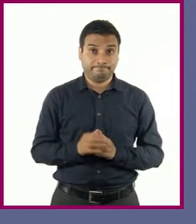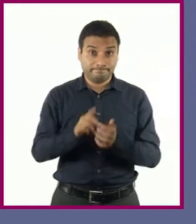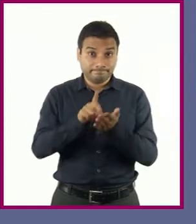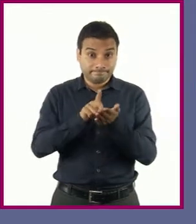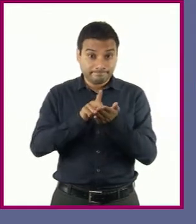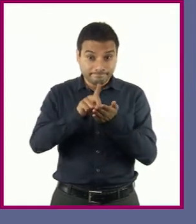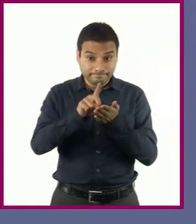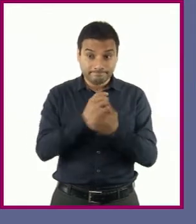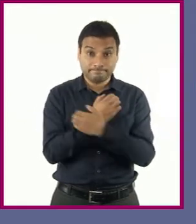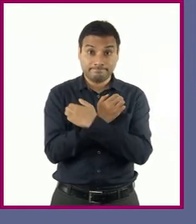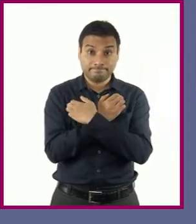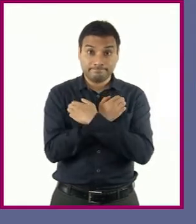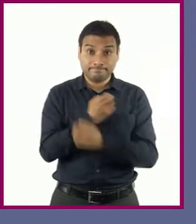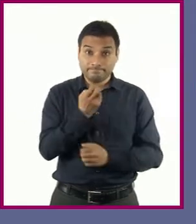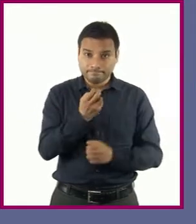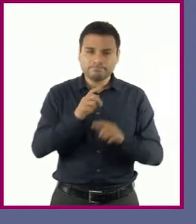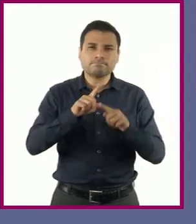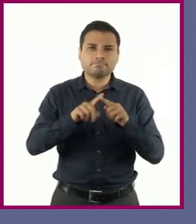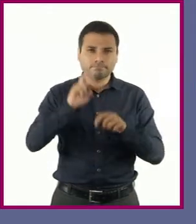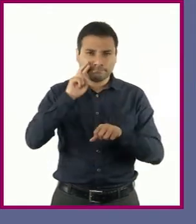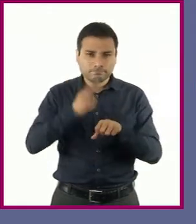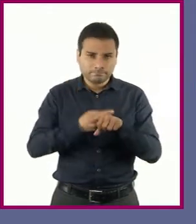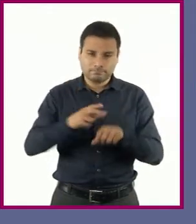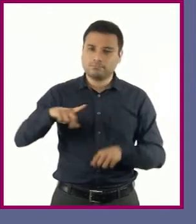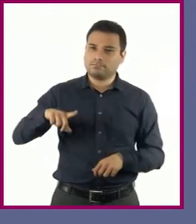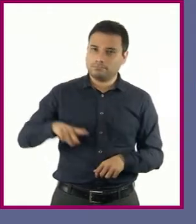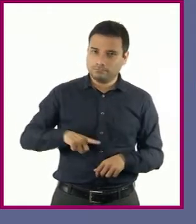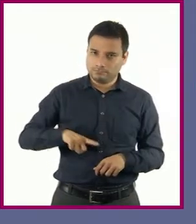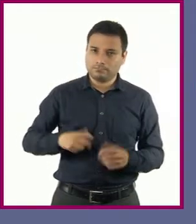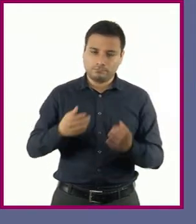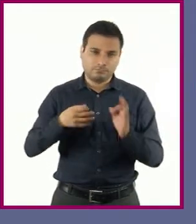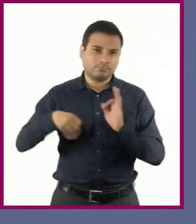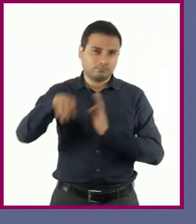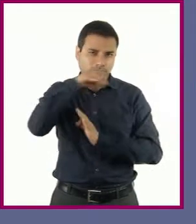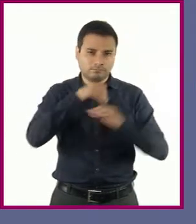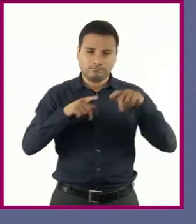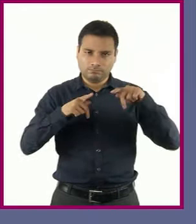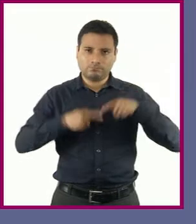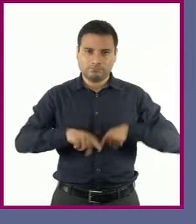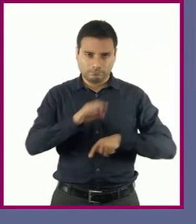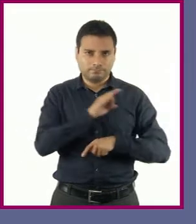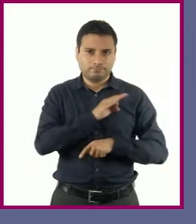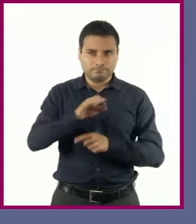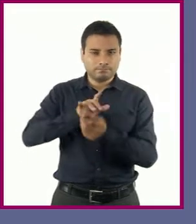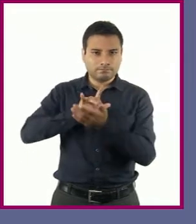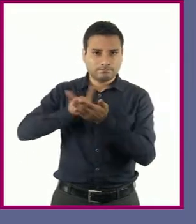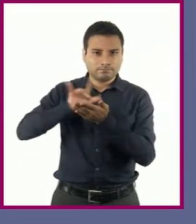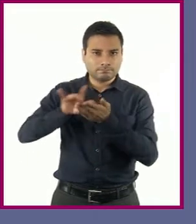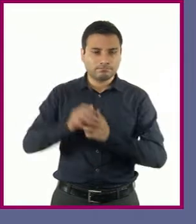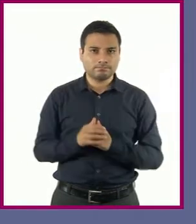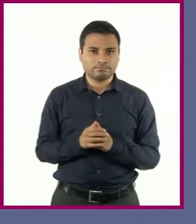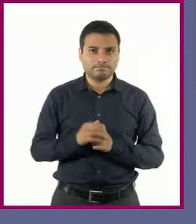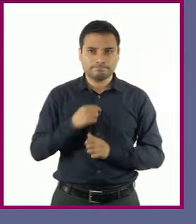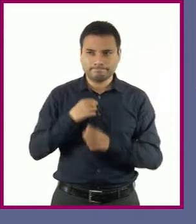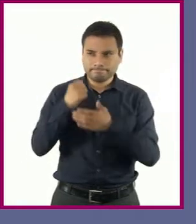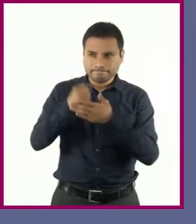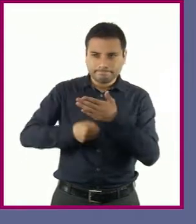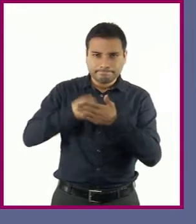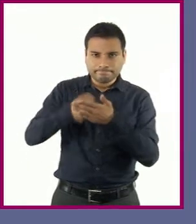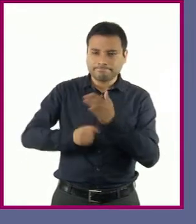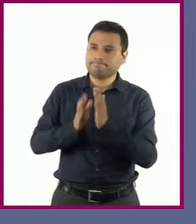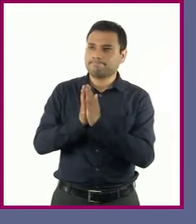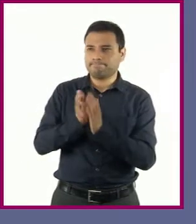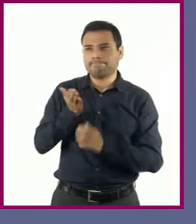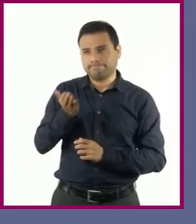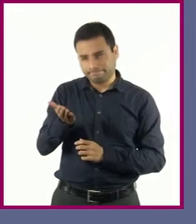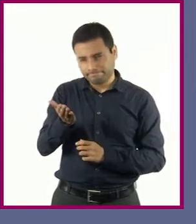la educación es una tarea de los estados, la verdad es que todos y todas podemos colaborar al exigir su cumplimiento como